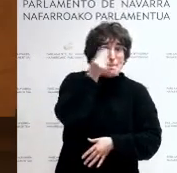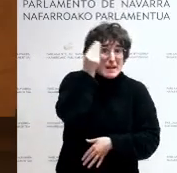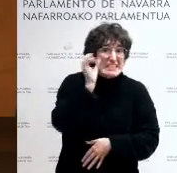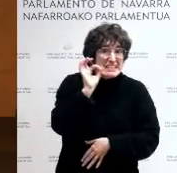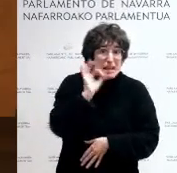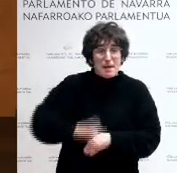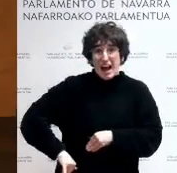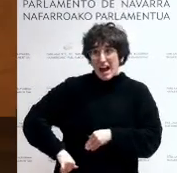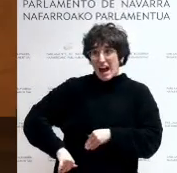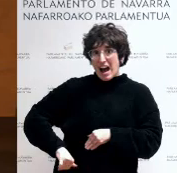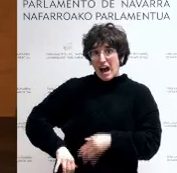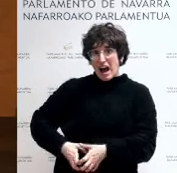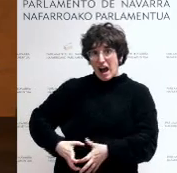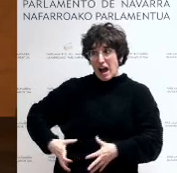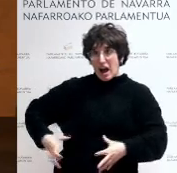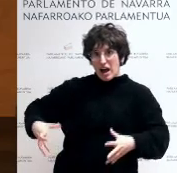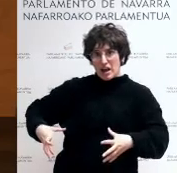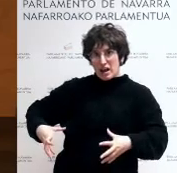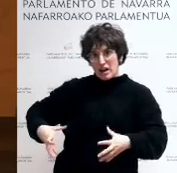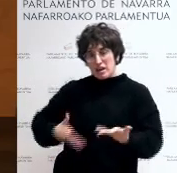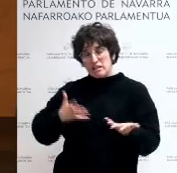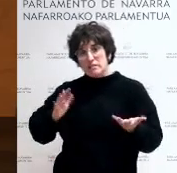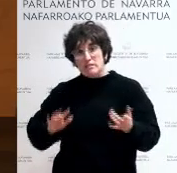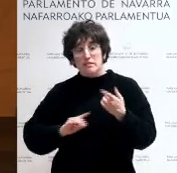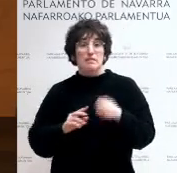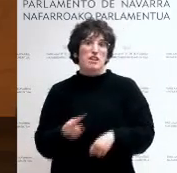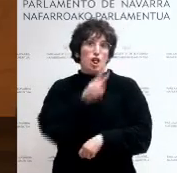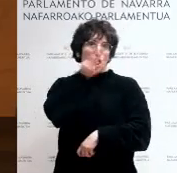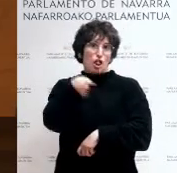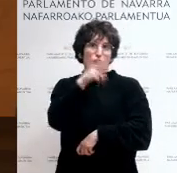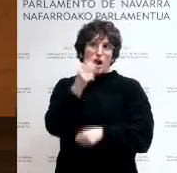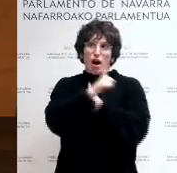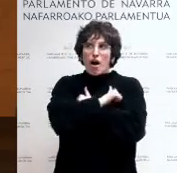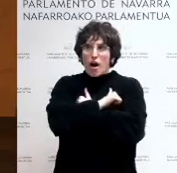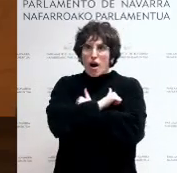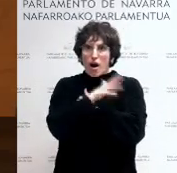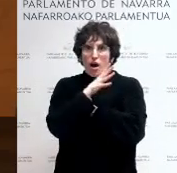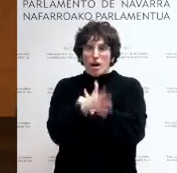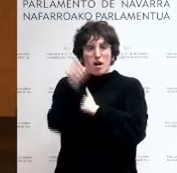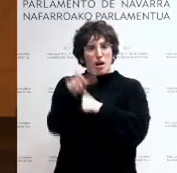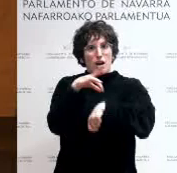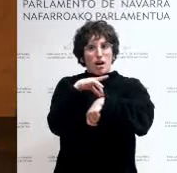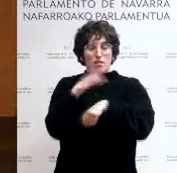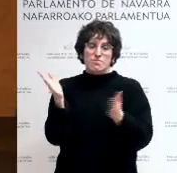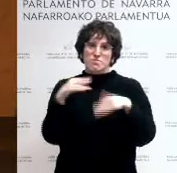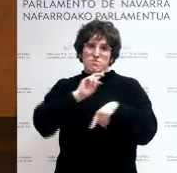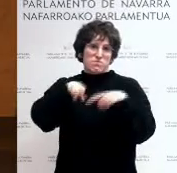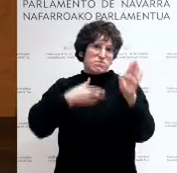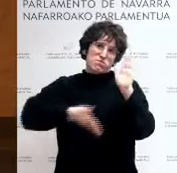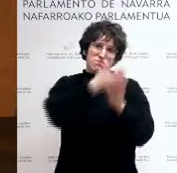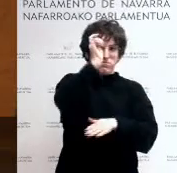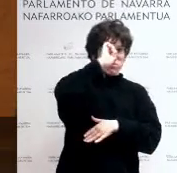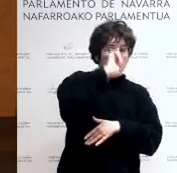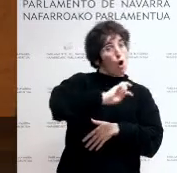horas después, debido a la falta de radiólogos de guardia, haya sido derivada a Pamplona para la realización de la ecografía. Otro ciudadano de la Ribera, en este caso